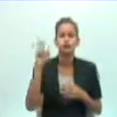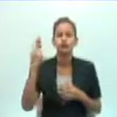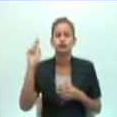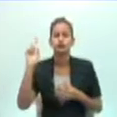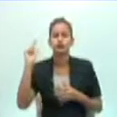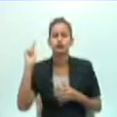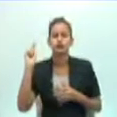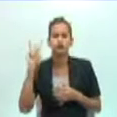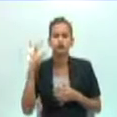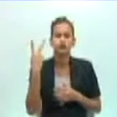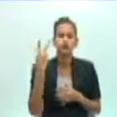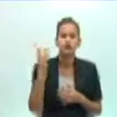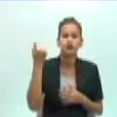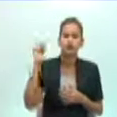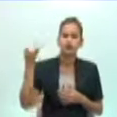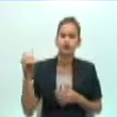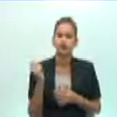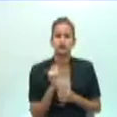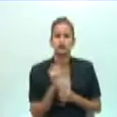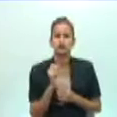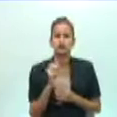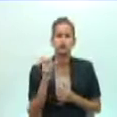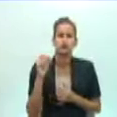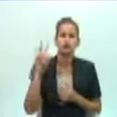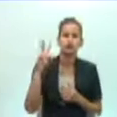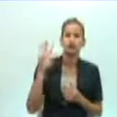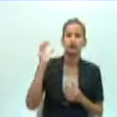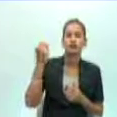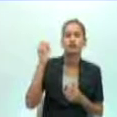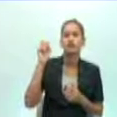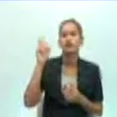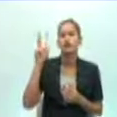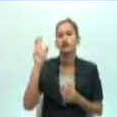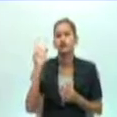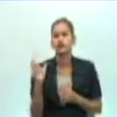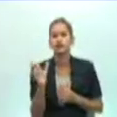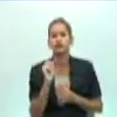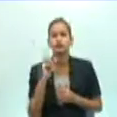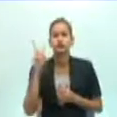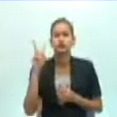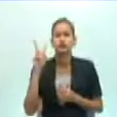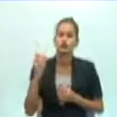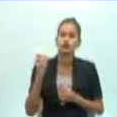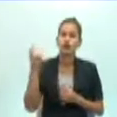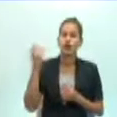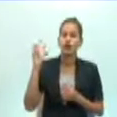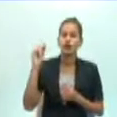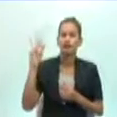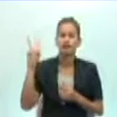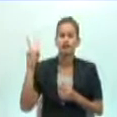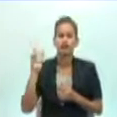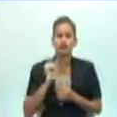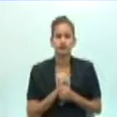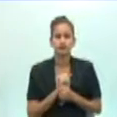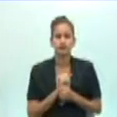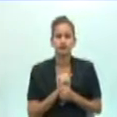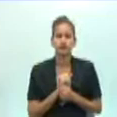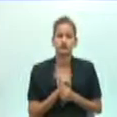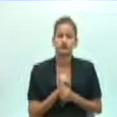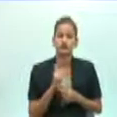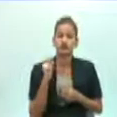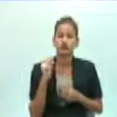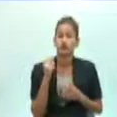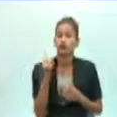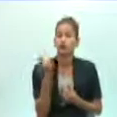dos verbos, dos adverbios, o sea, elementos análogos. Y acá tenemos algunas de las conjunciones que se usan